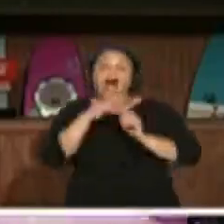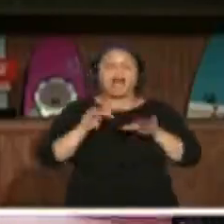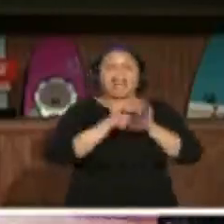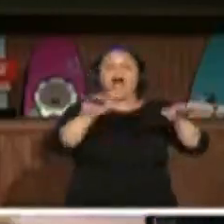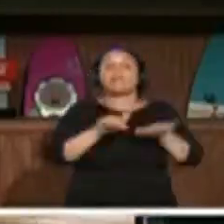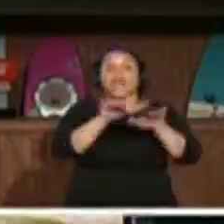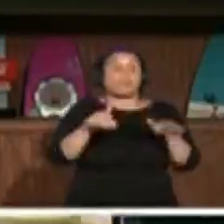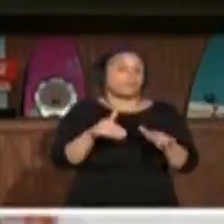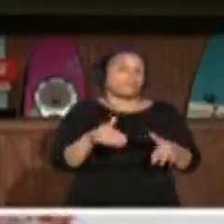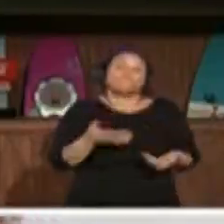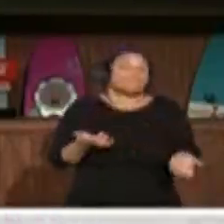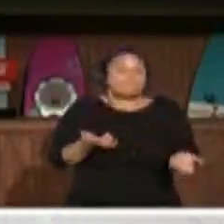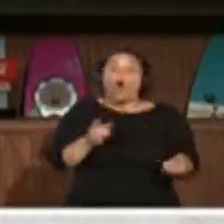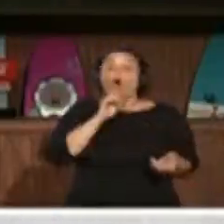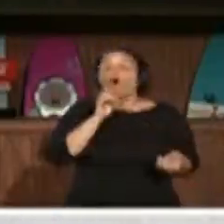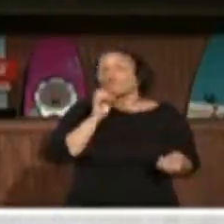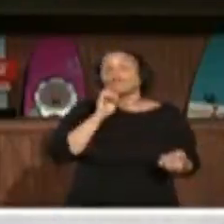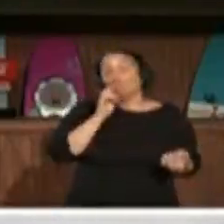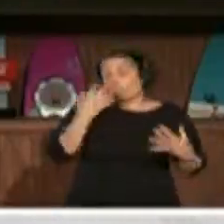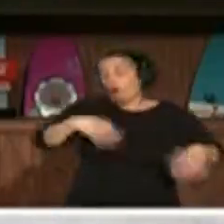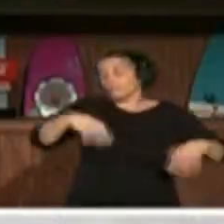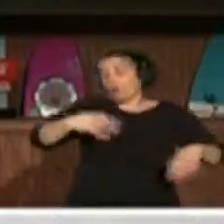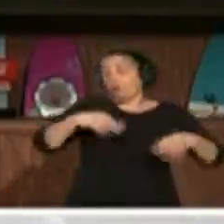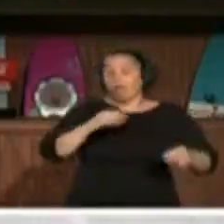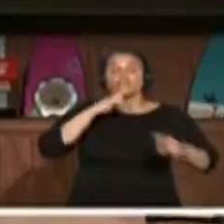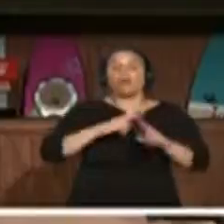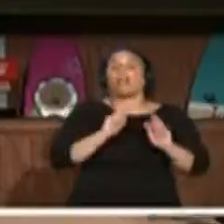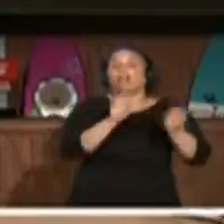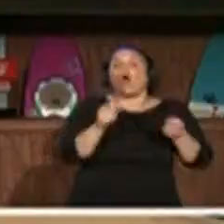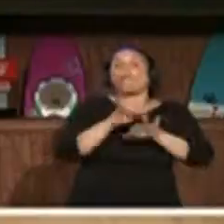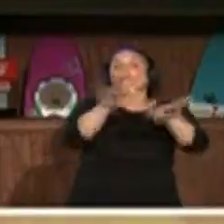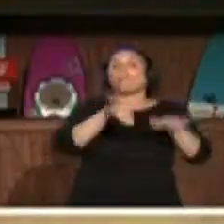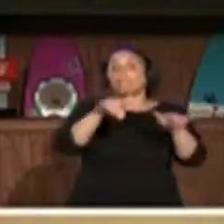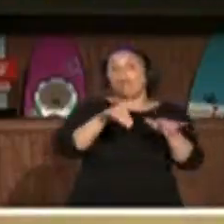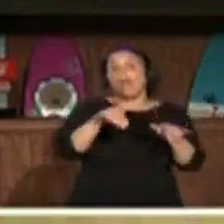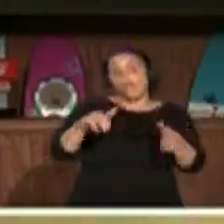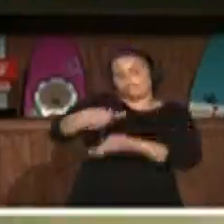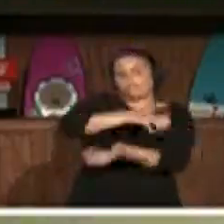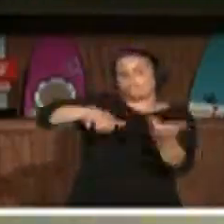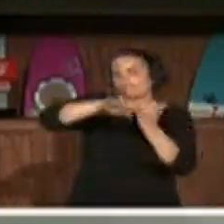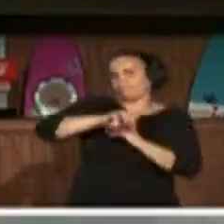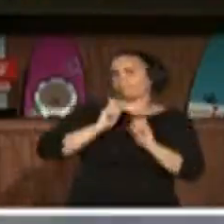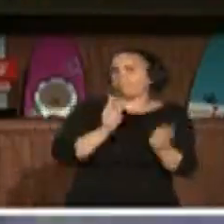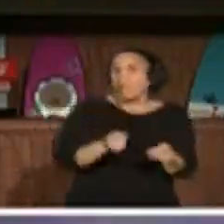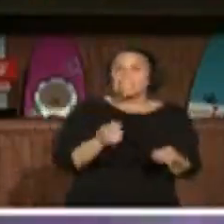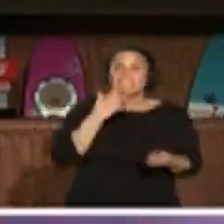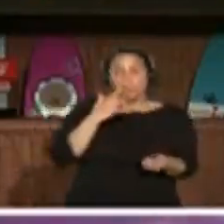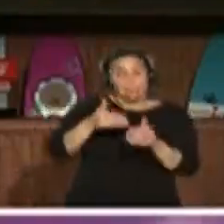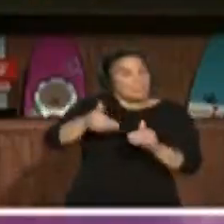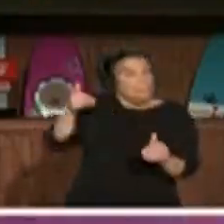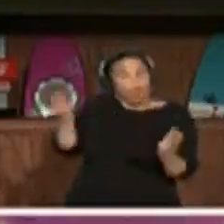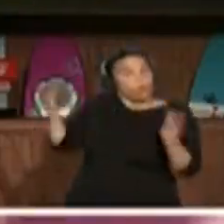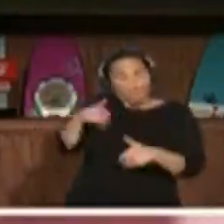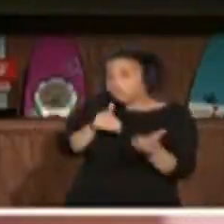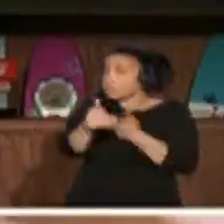playita. Como es normal en este caso, se llama Playa Pelotazo. Sin pasado no hay futuro, es lo que